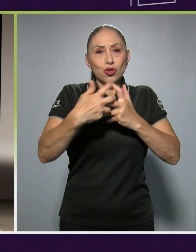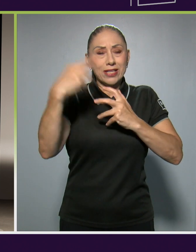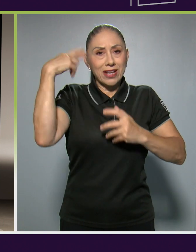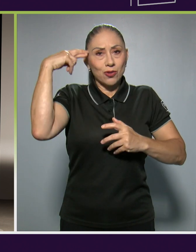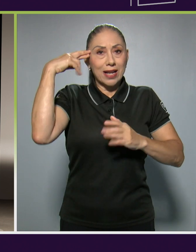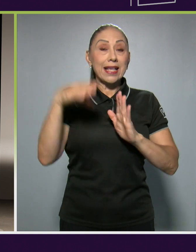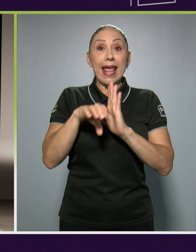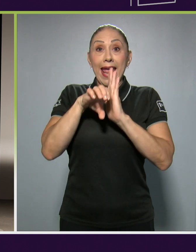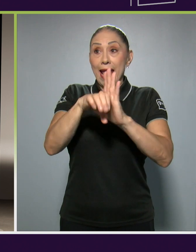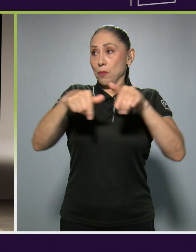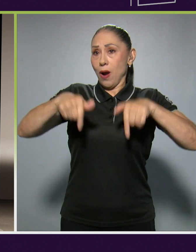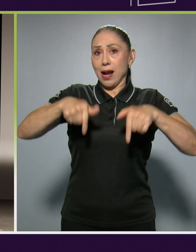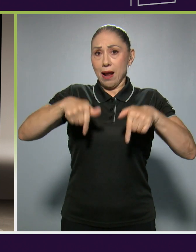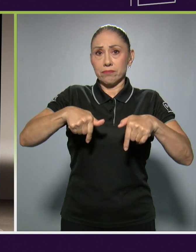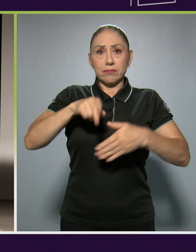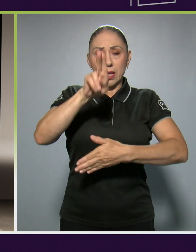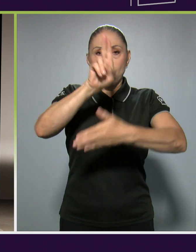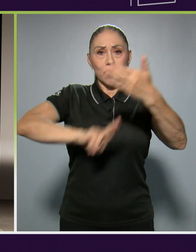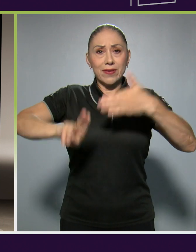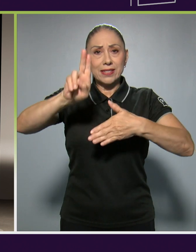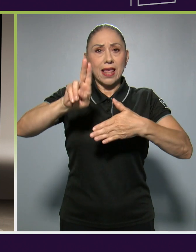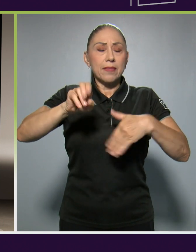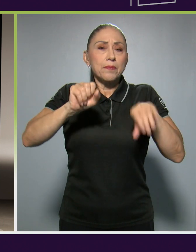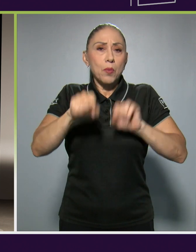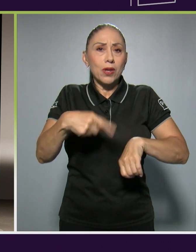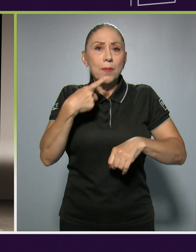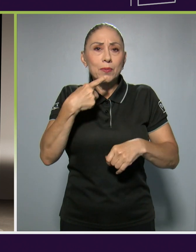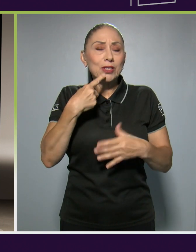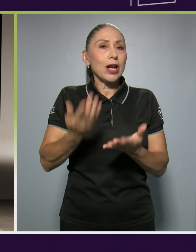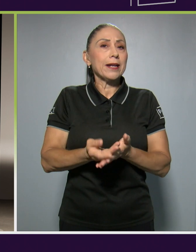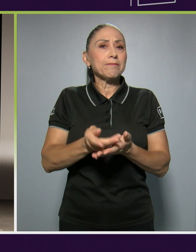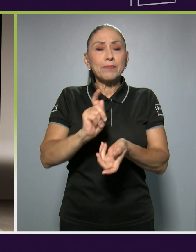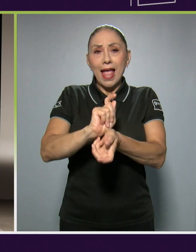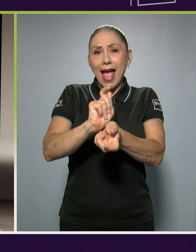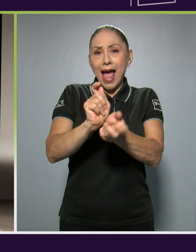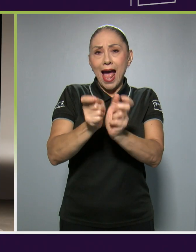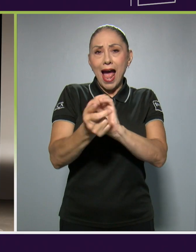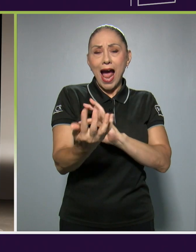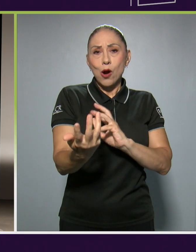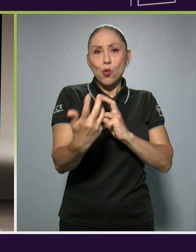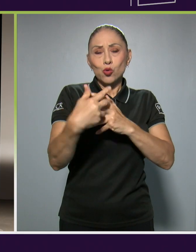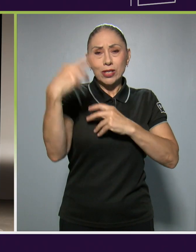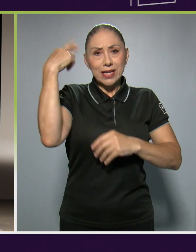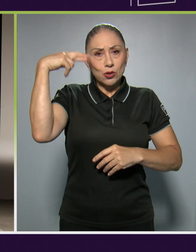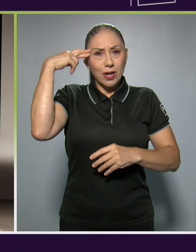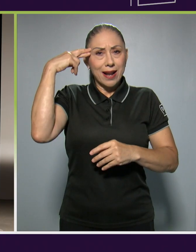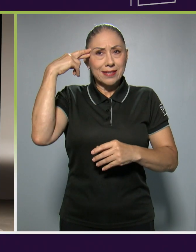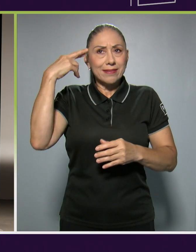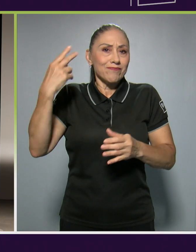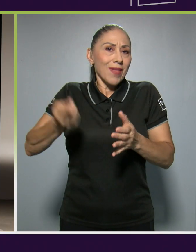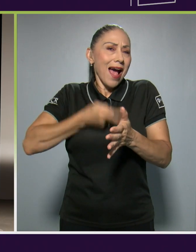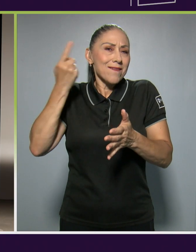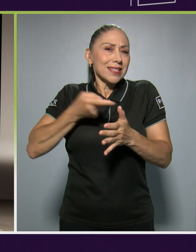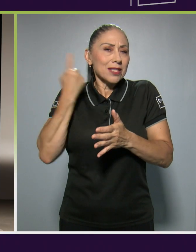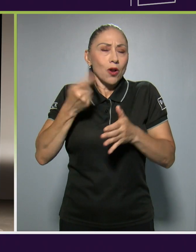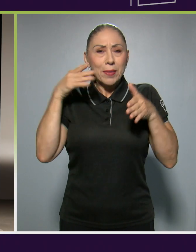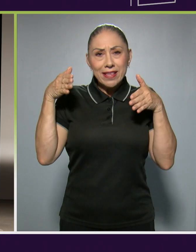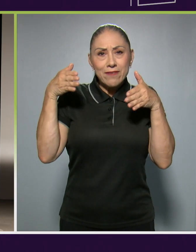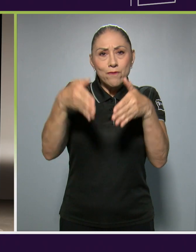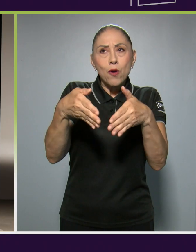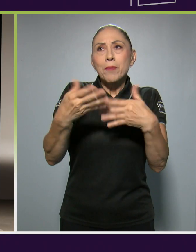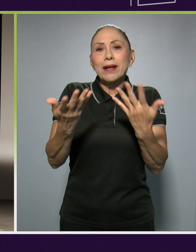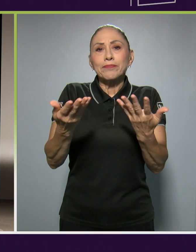de la propia universidad, podríamos mencionar que los ajustes razonables a veces se enfocan solo en otorgar más tiempo